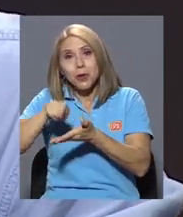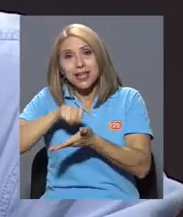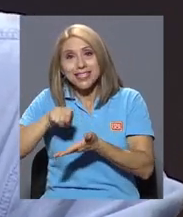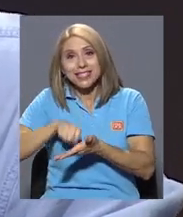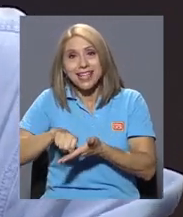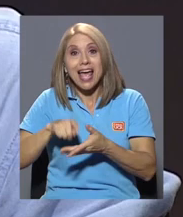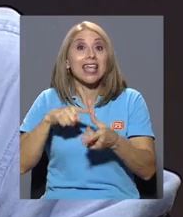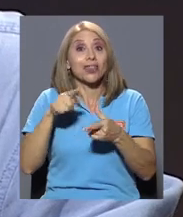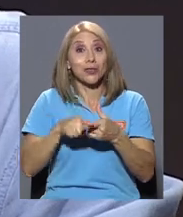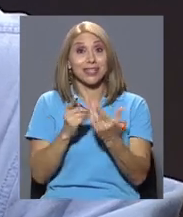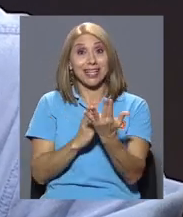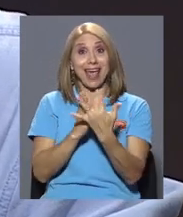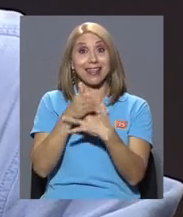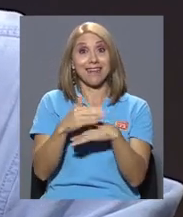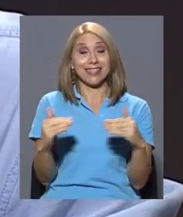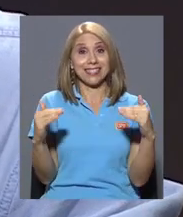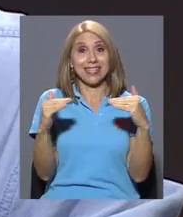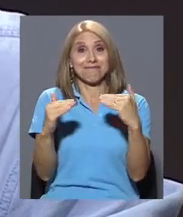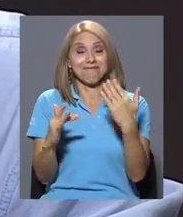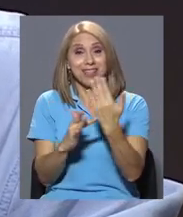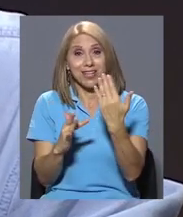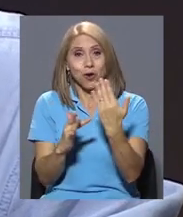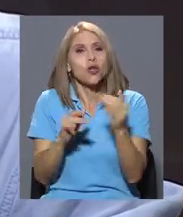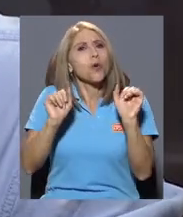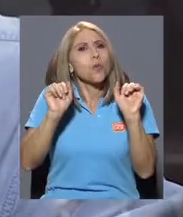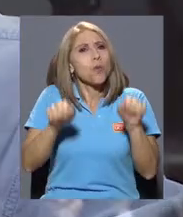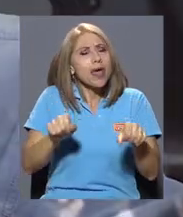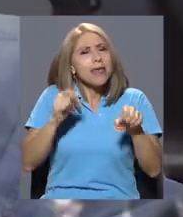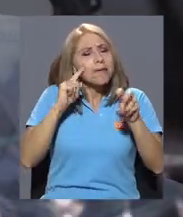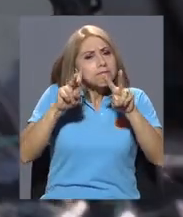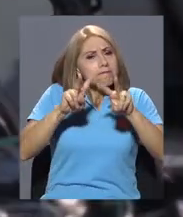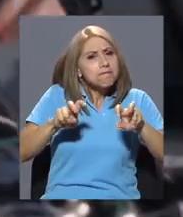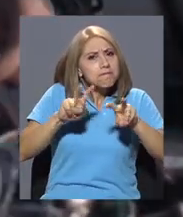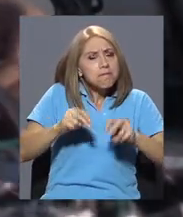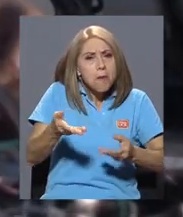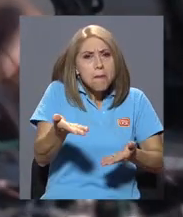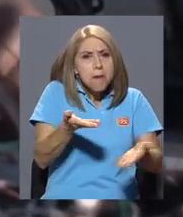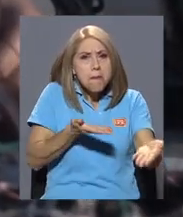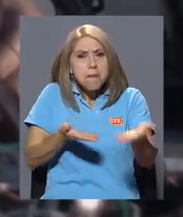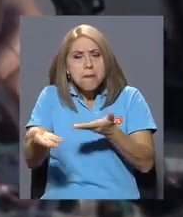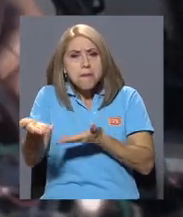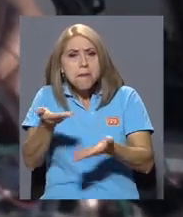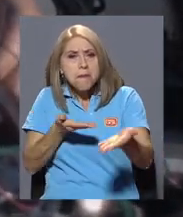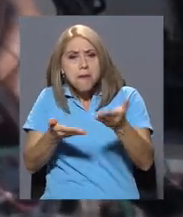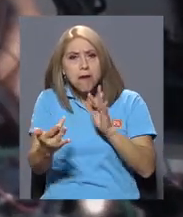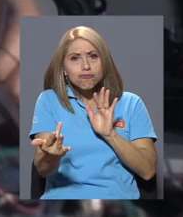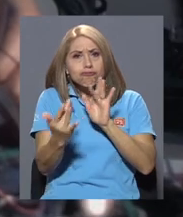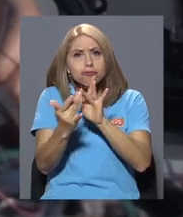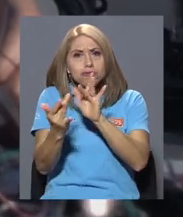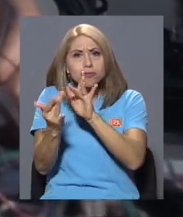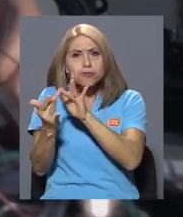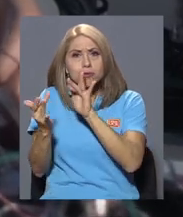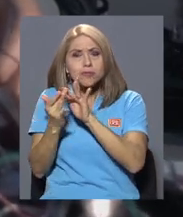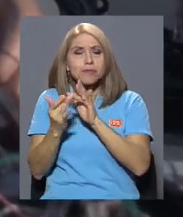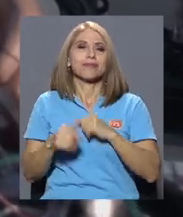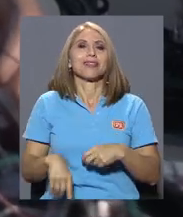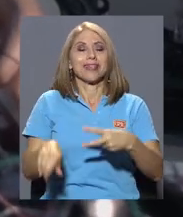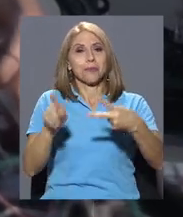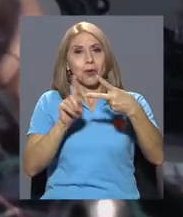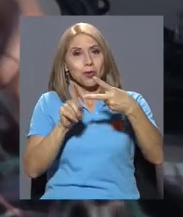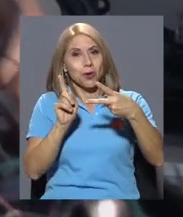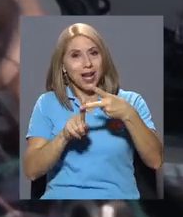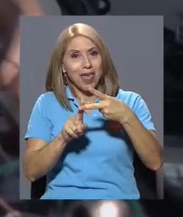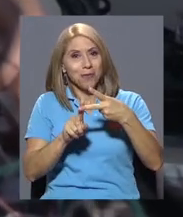tecnológico que te permite explotar esa parte interactiva y por otro lado creo en una interacción más